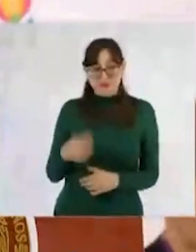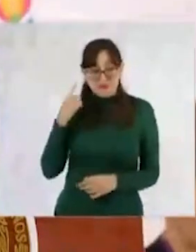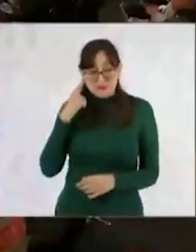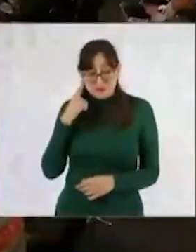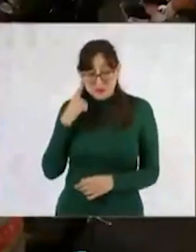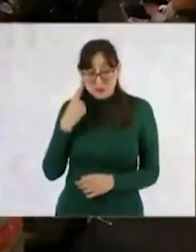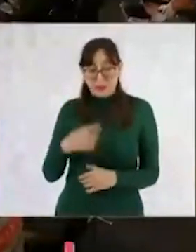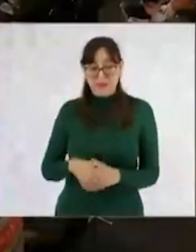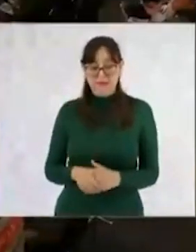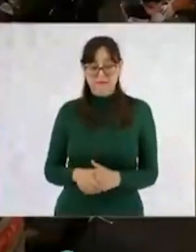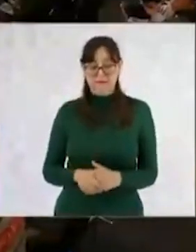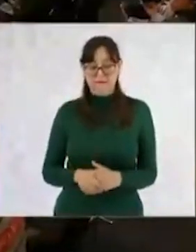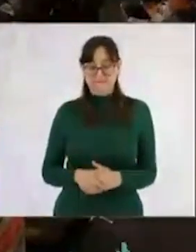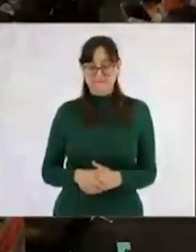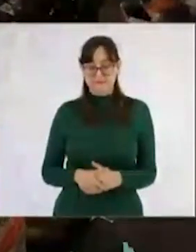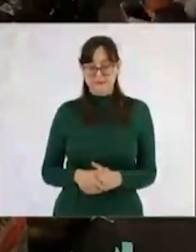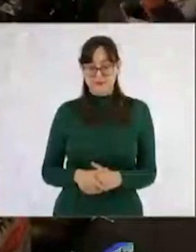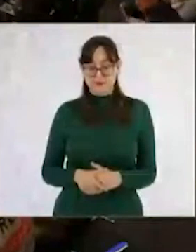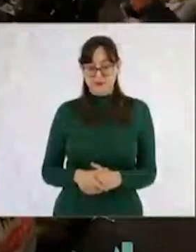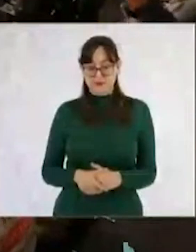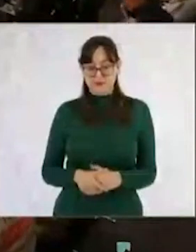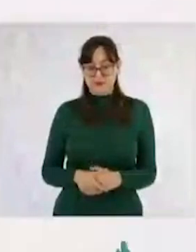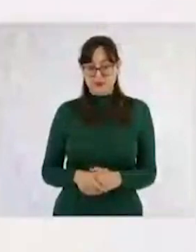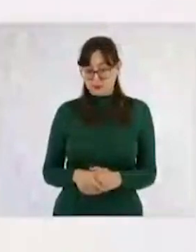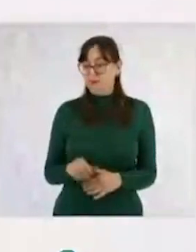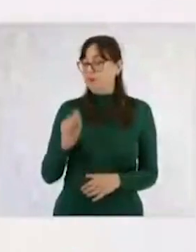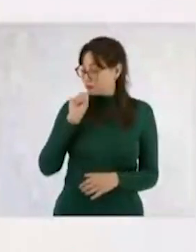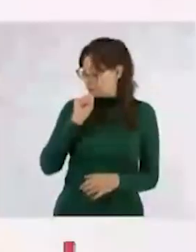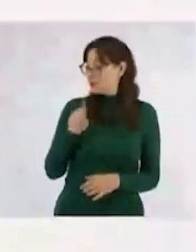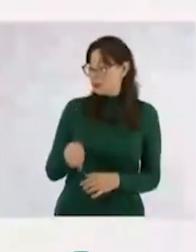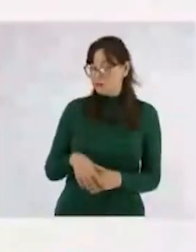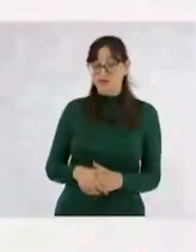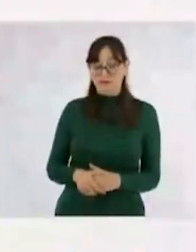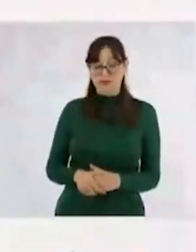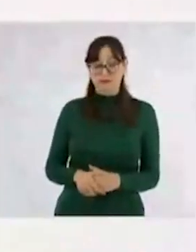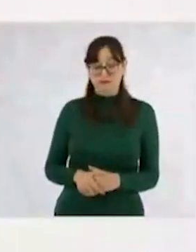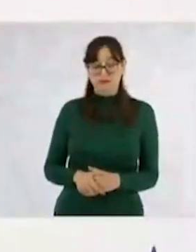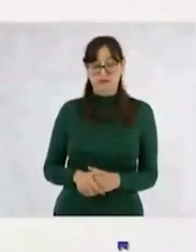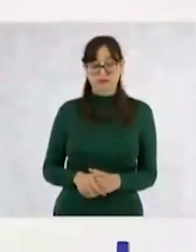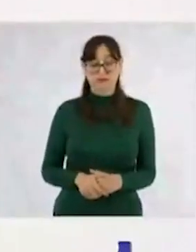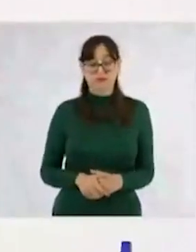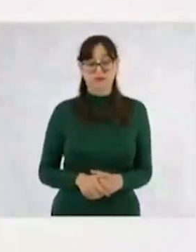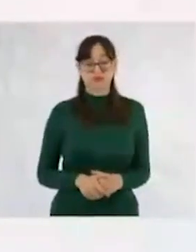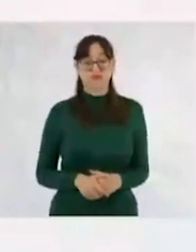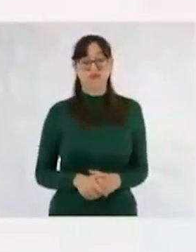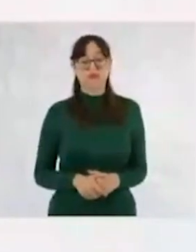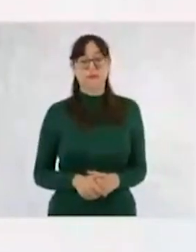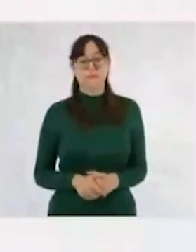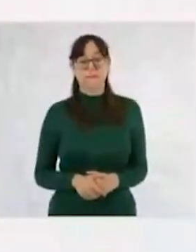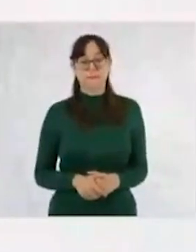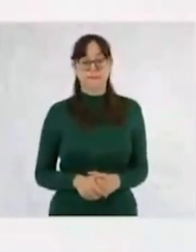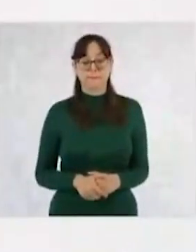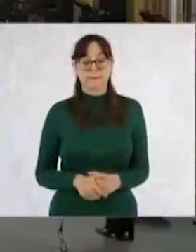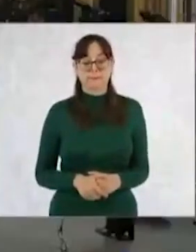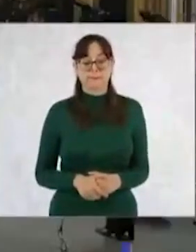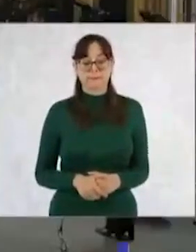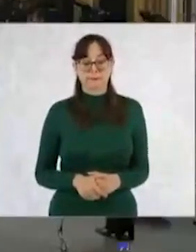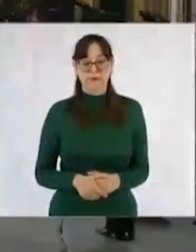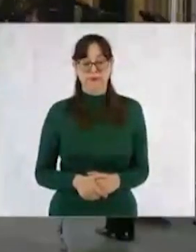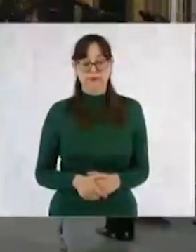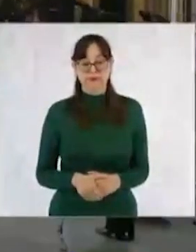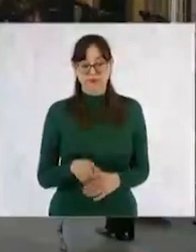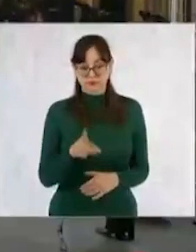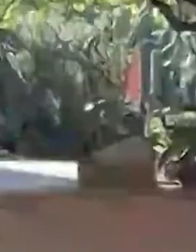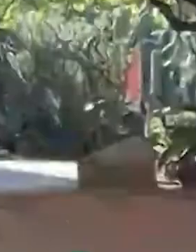enfrentar este tipo de declaraciones y también para enfrentar pues este tipo de Eh pues movimientos que se están